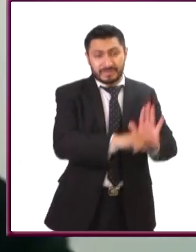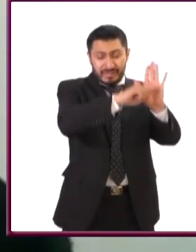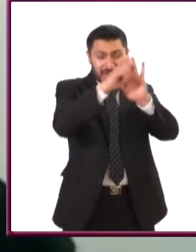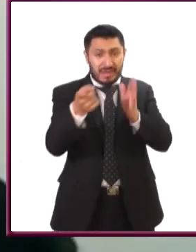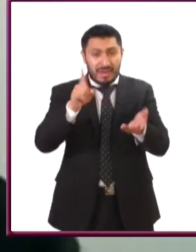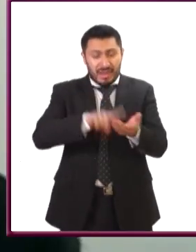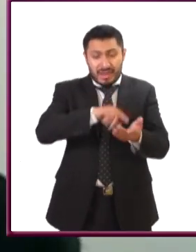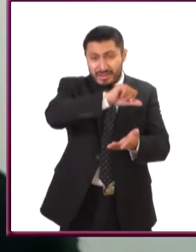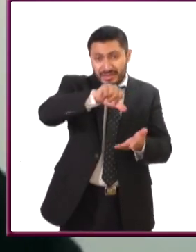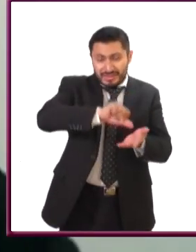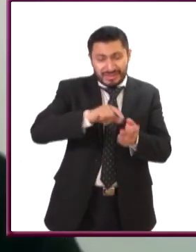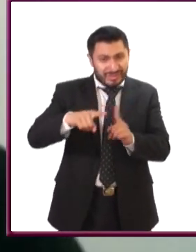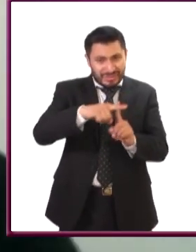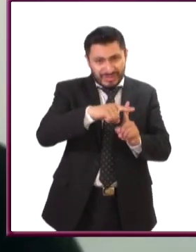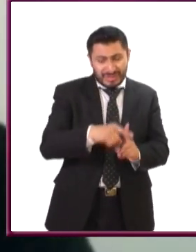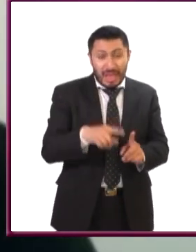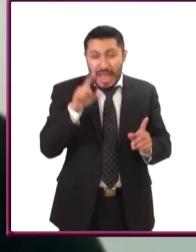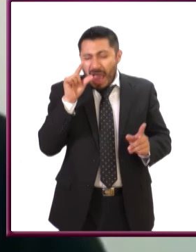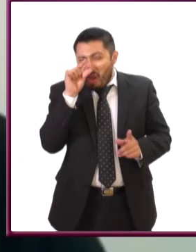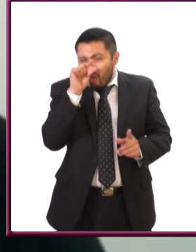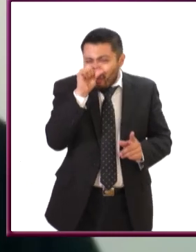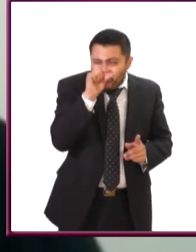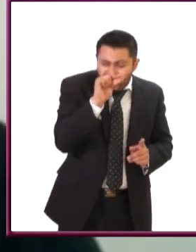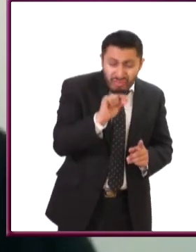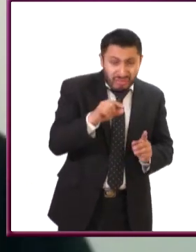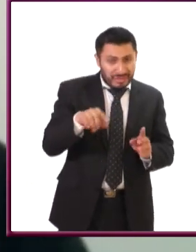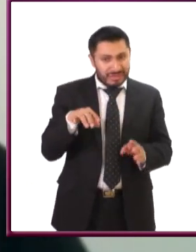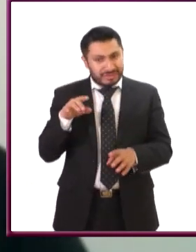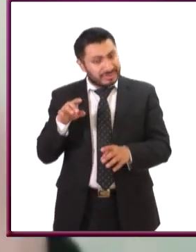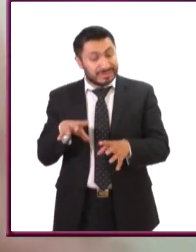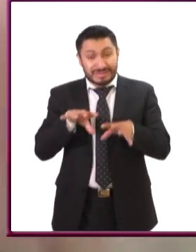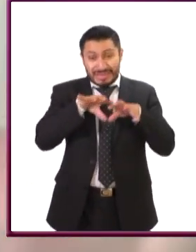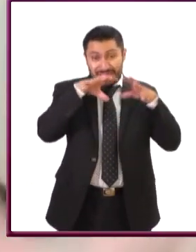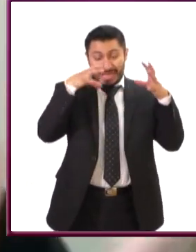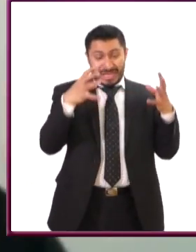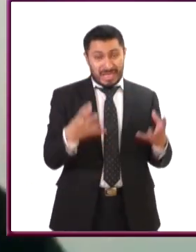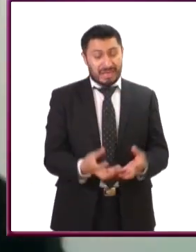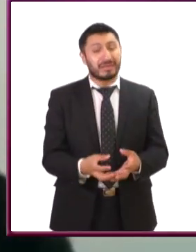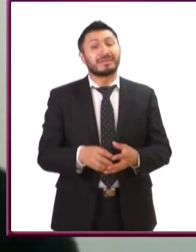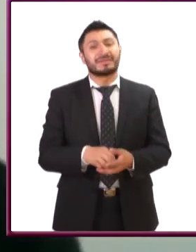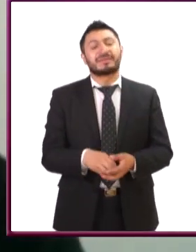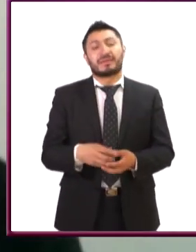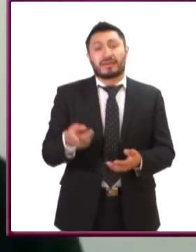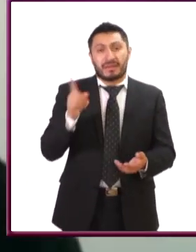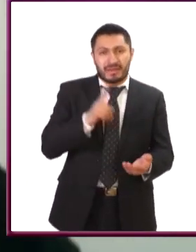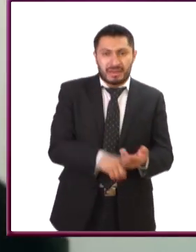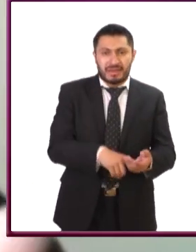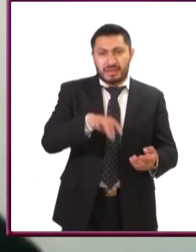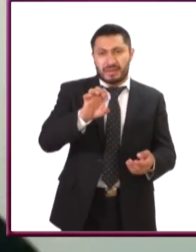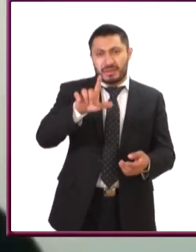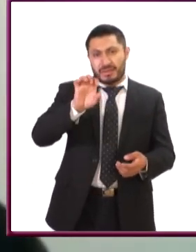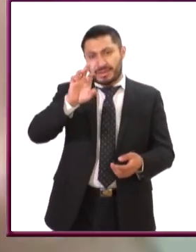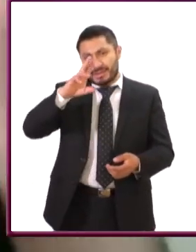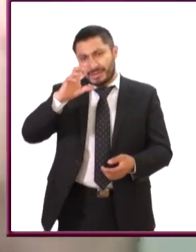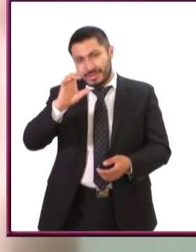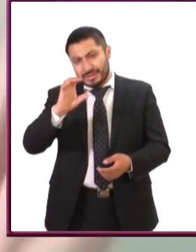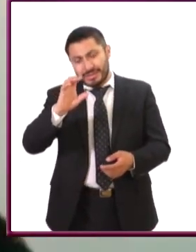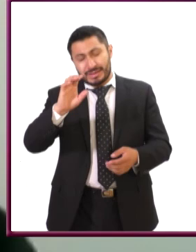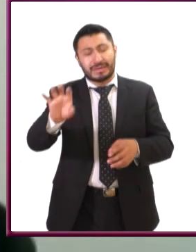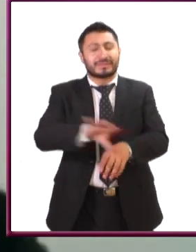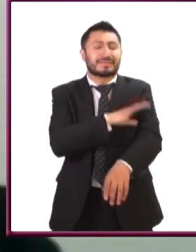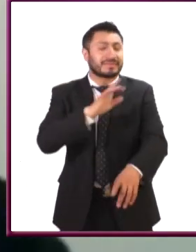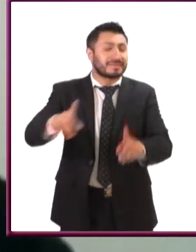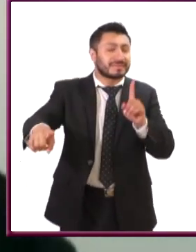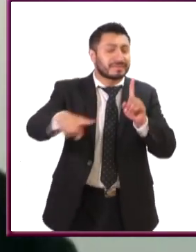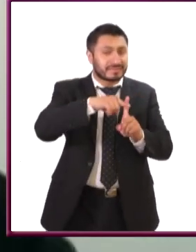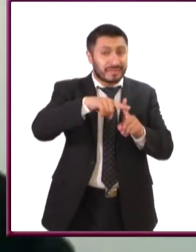están concentrados en el centro en un tamaño muy pequeño comparado con el tamaño del átomo en general, y los electrones están en